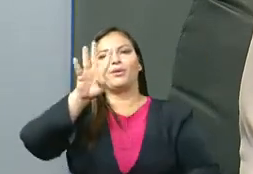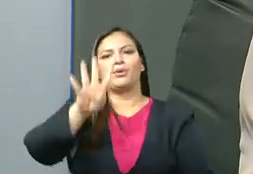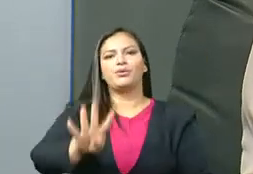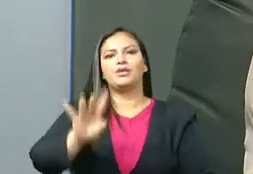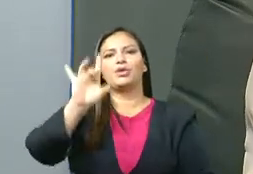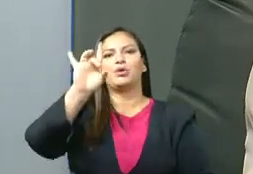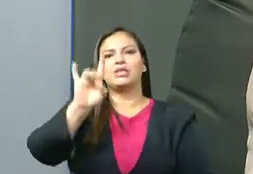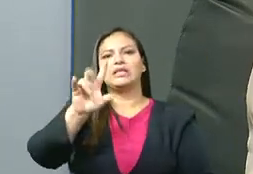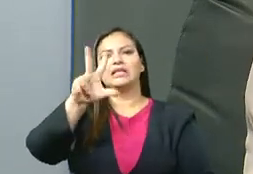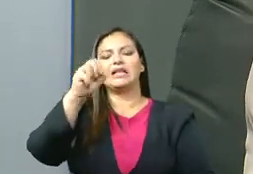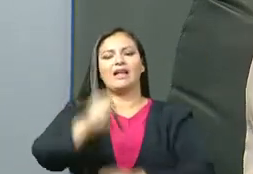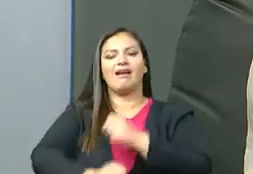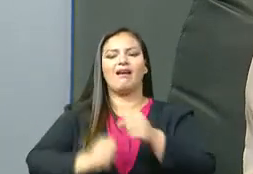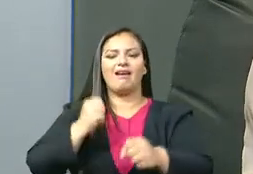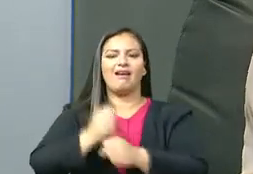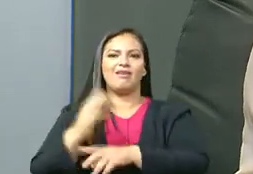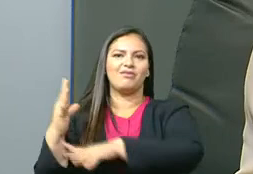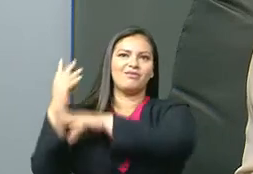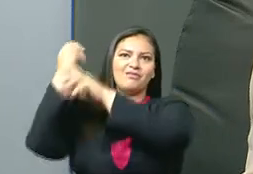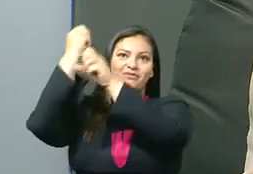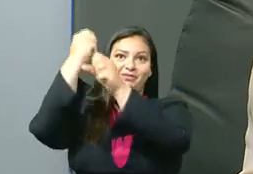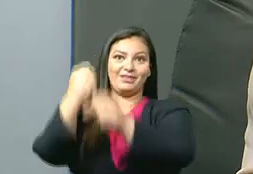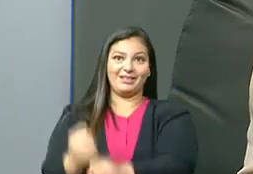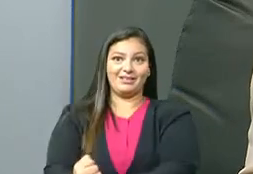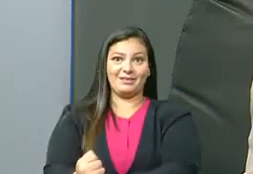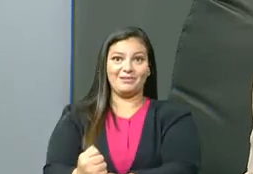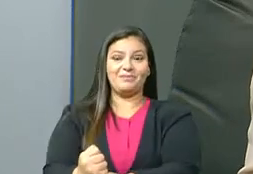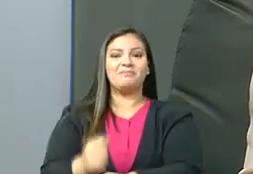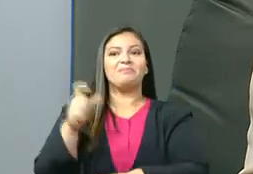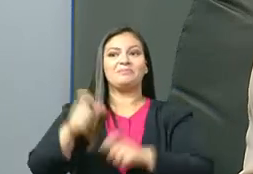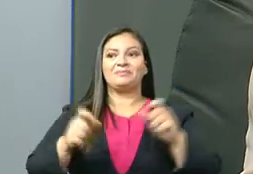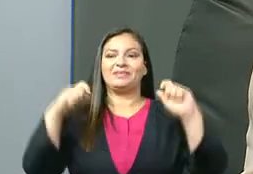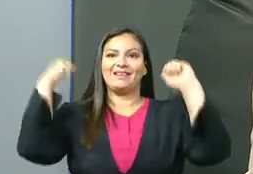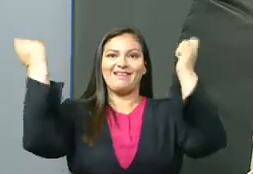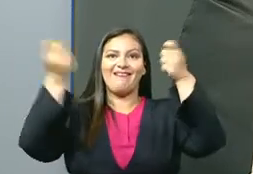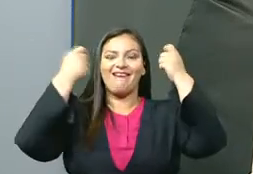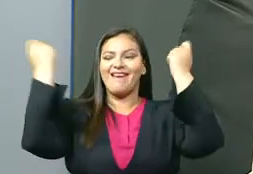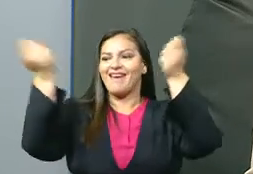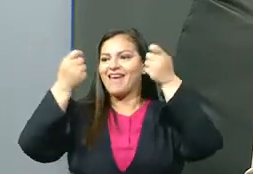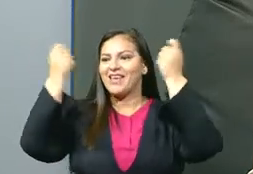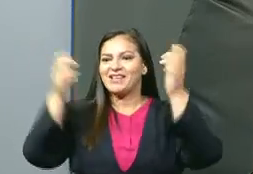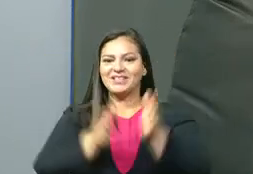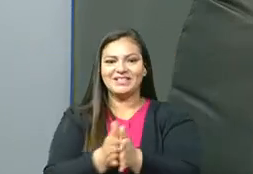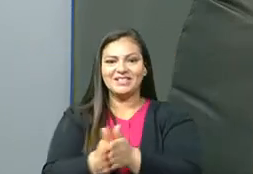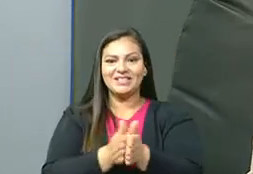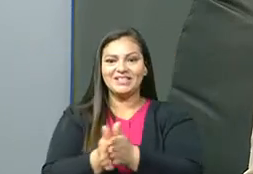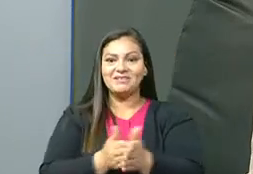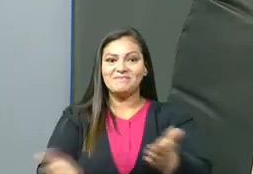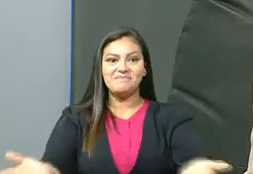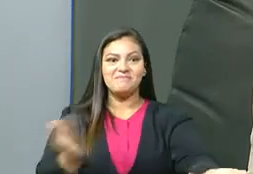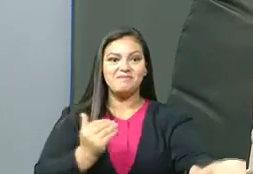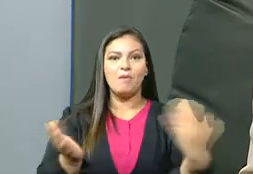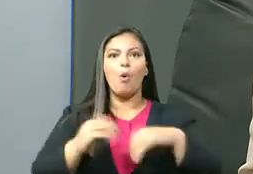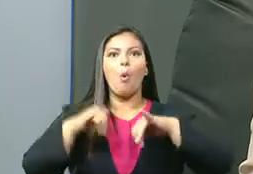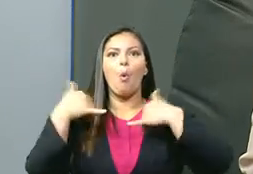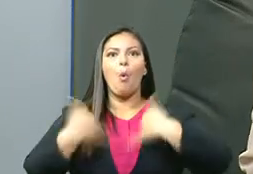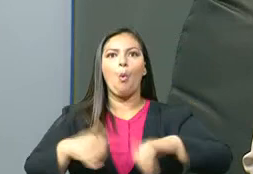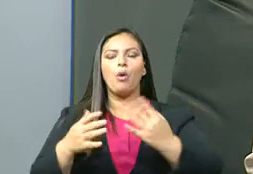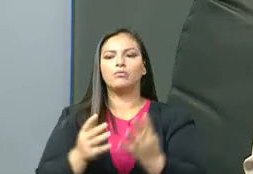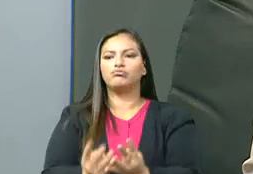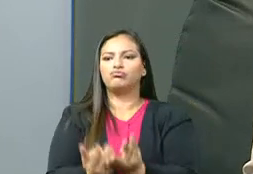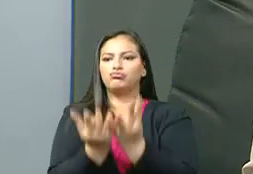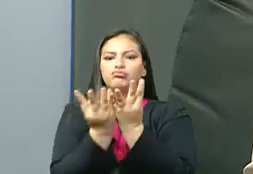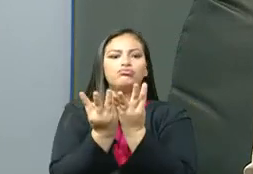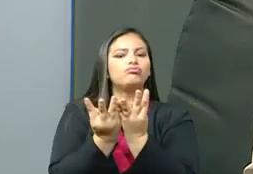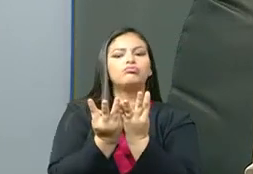El torneo de uno de los juegos tradicionales de Quito se desarrolló como parte de las festividades por los